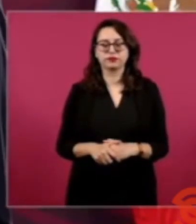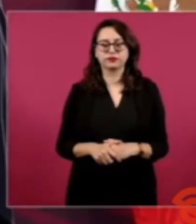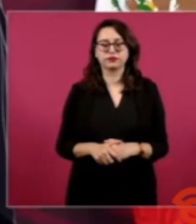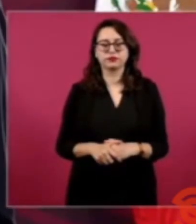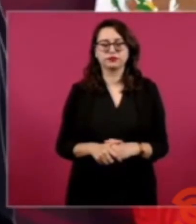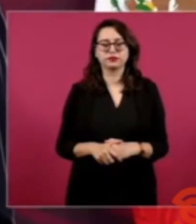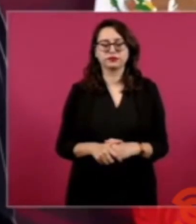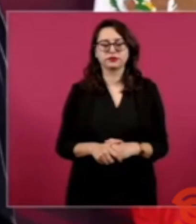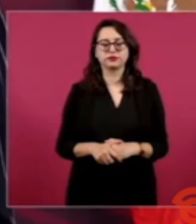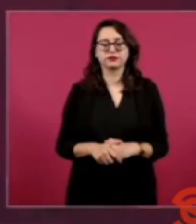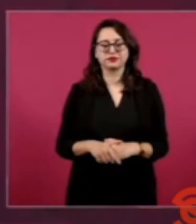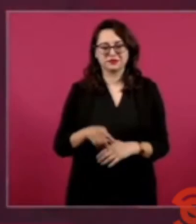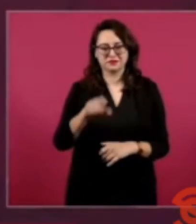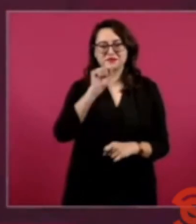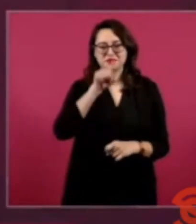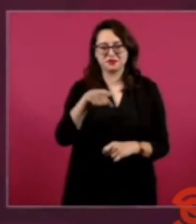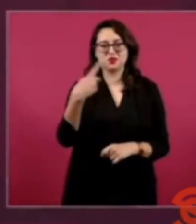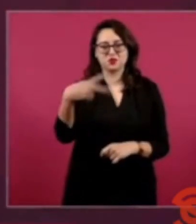Y oaxaqueño también.